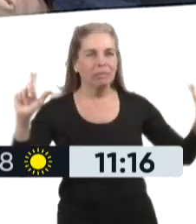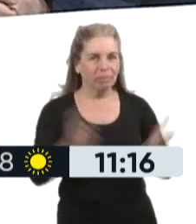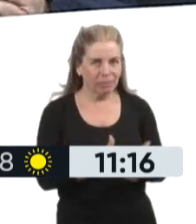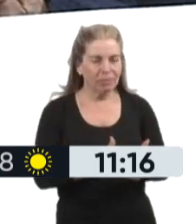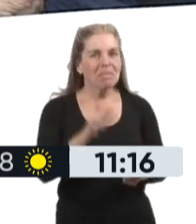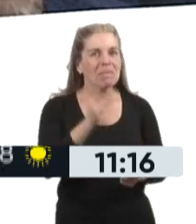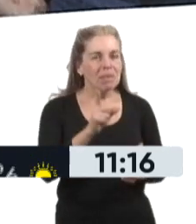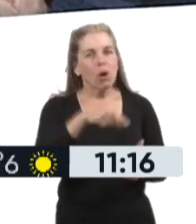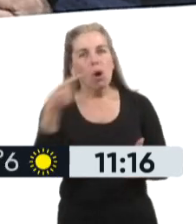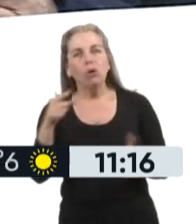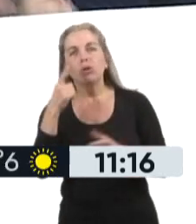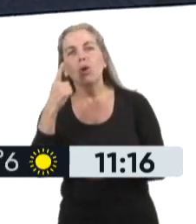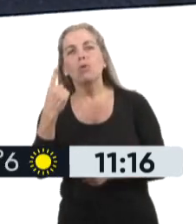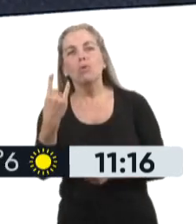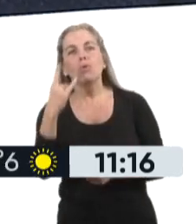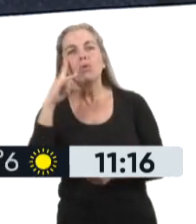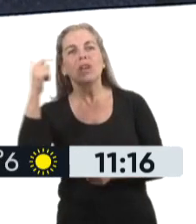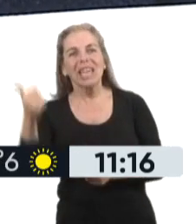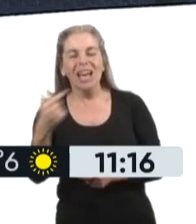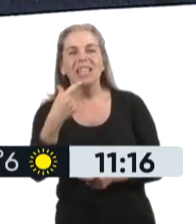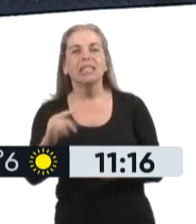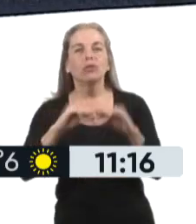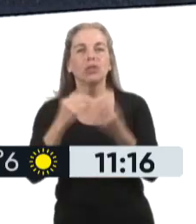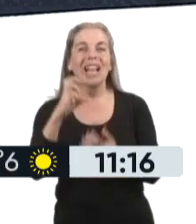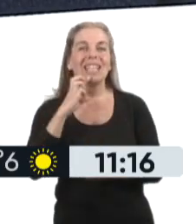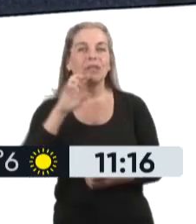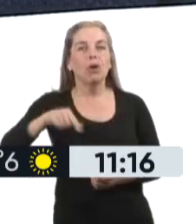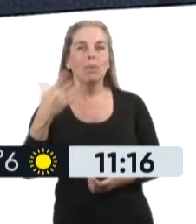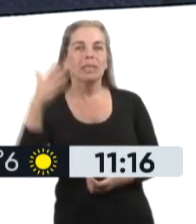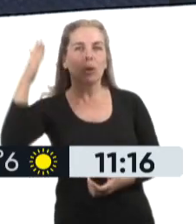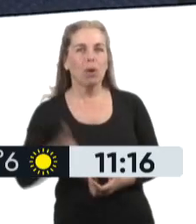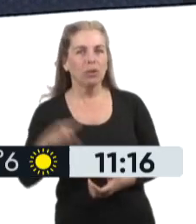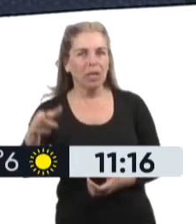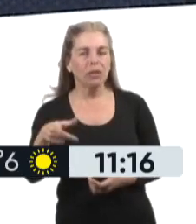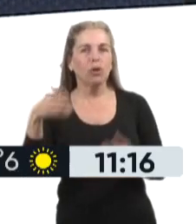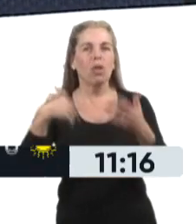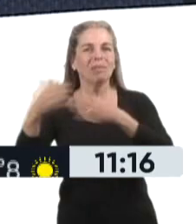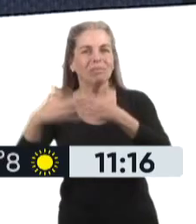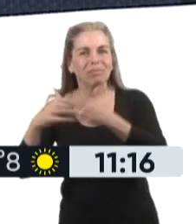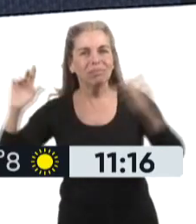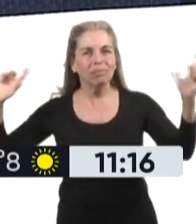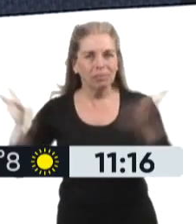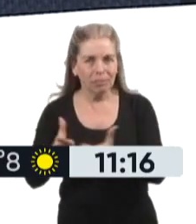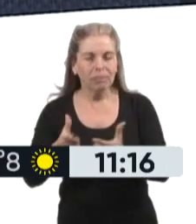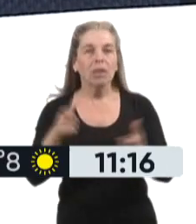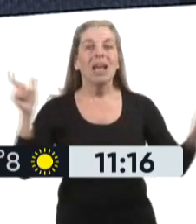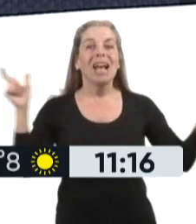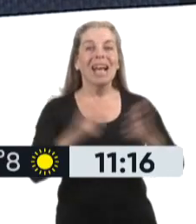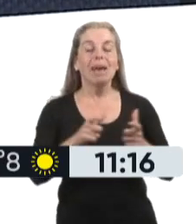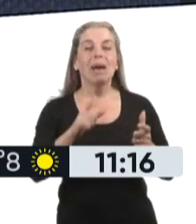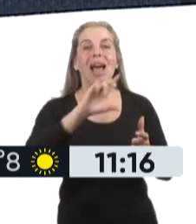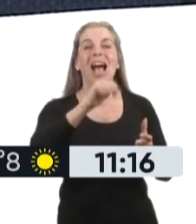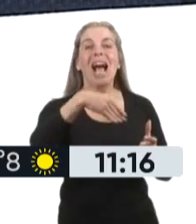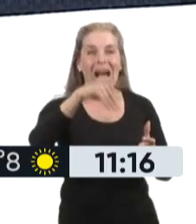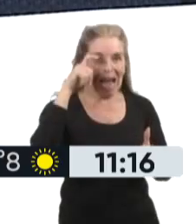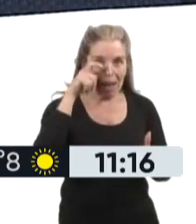de la UIA, 19,5% en la baja también de la actividad industrial. Y bueno, los últimos de la CAME, que hubo una marcha la semana pasada acá,